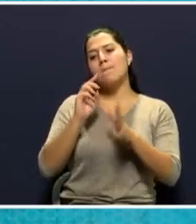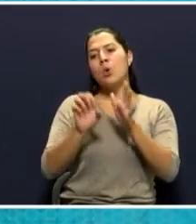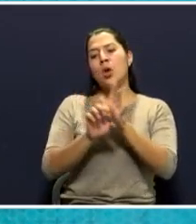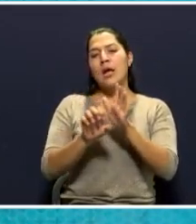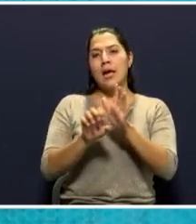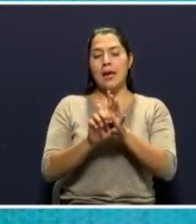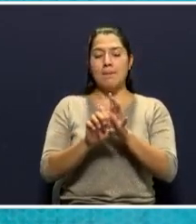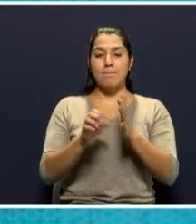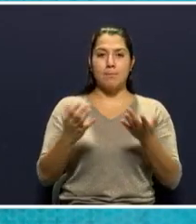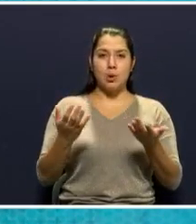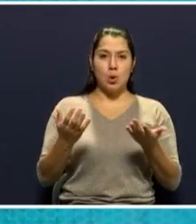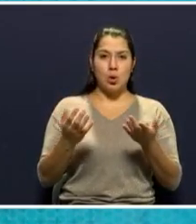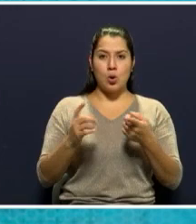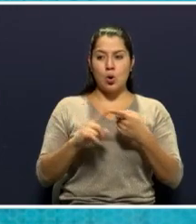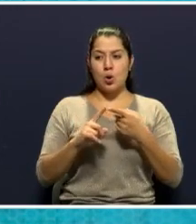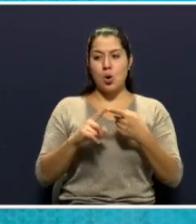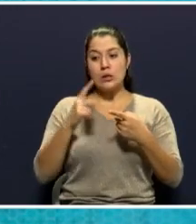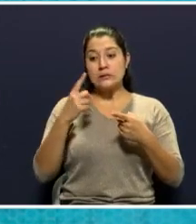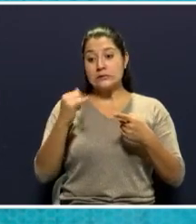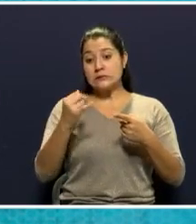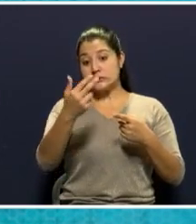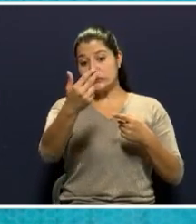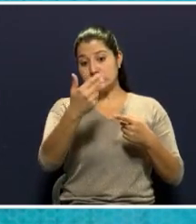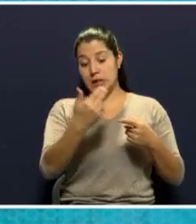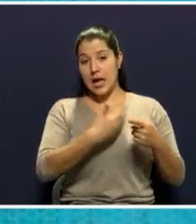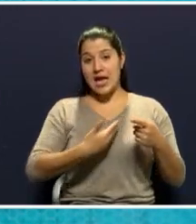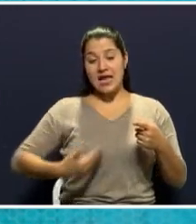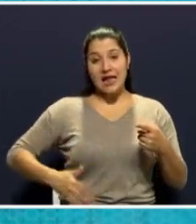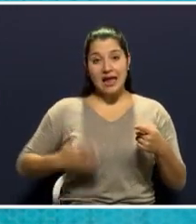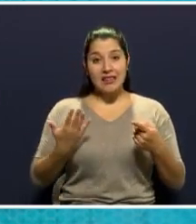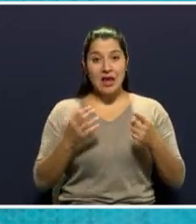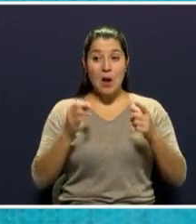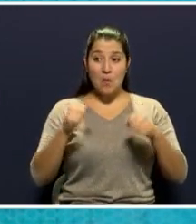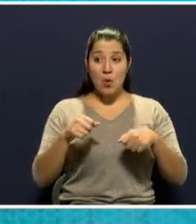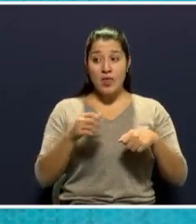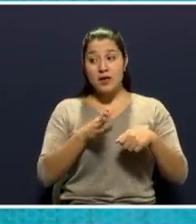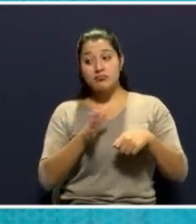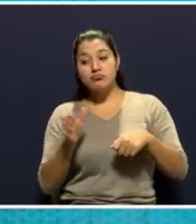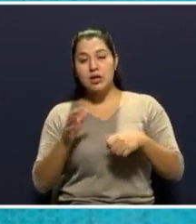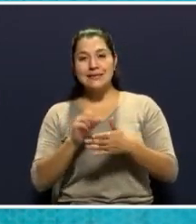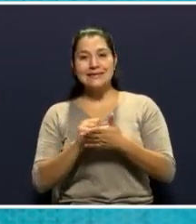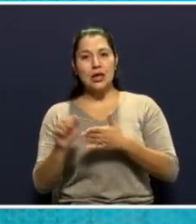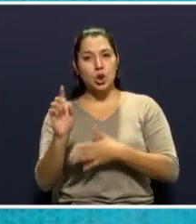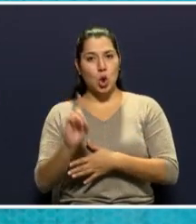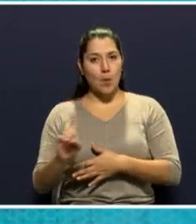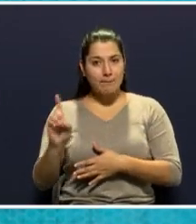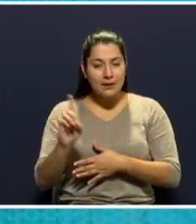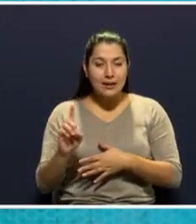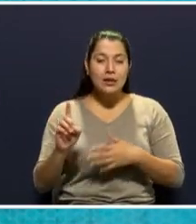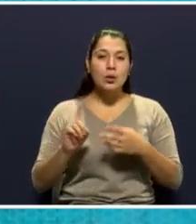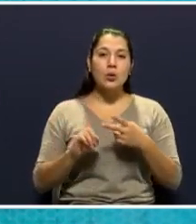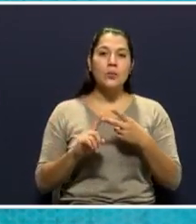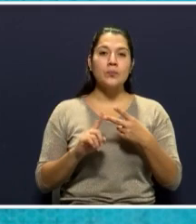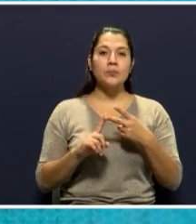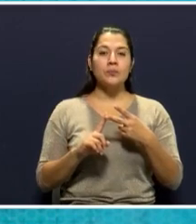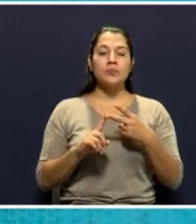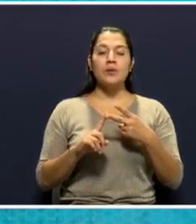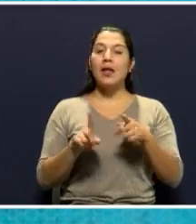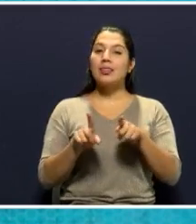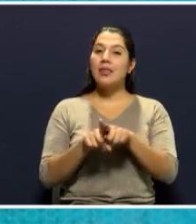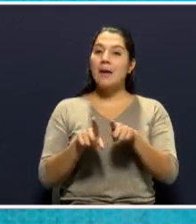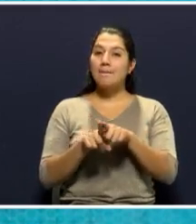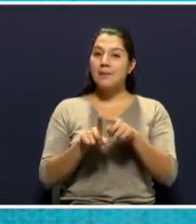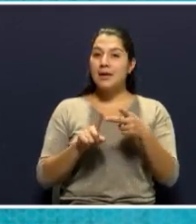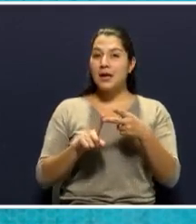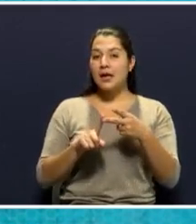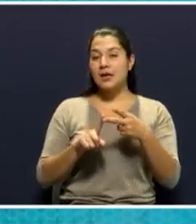vamos a ver, viniendo por Heredia, se puede salir hacia Santo Domingo y evidentemente la salida hacia la